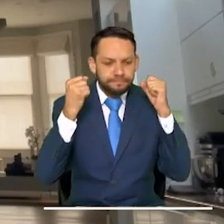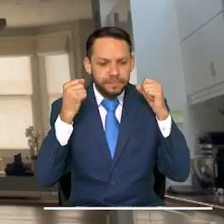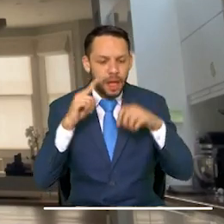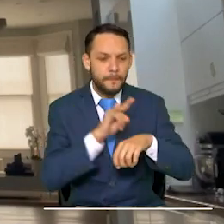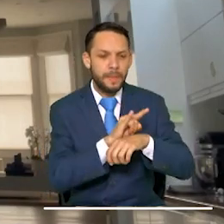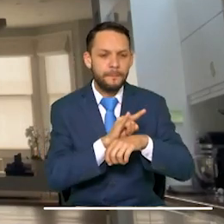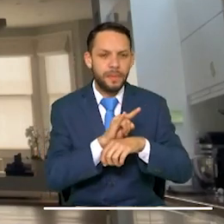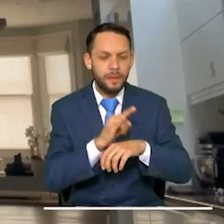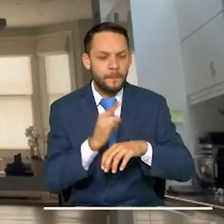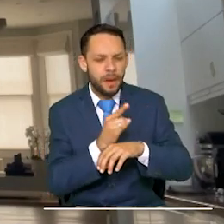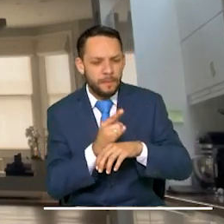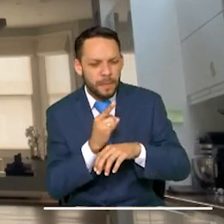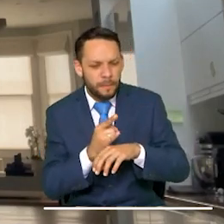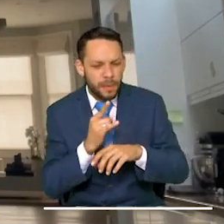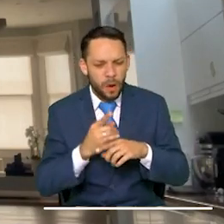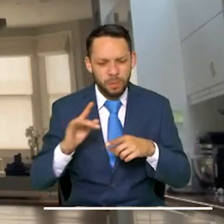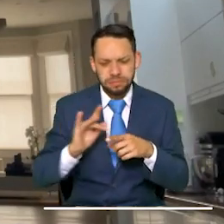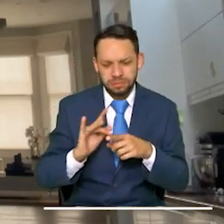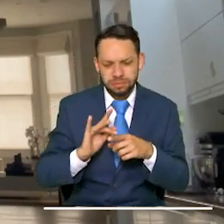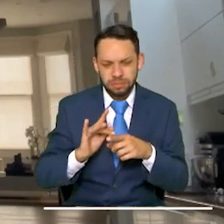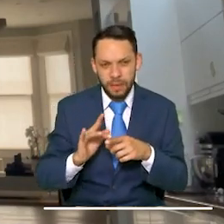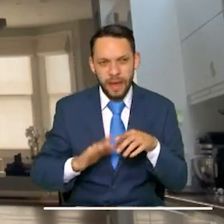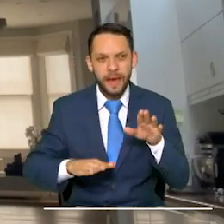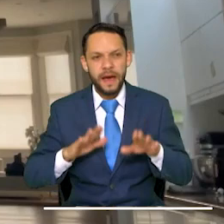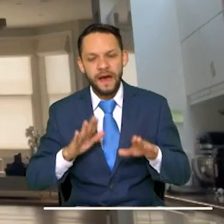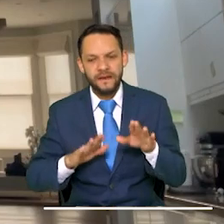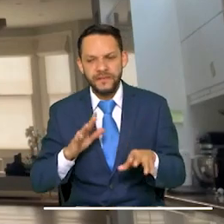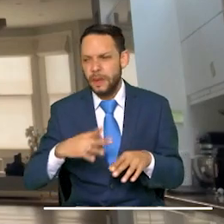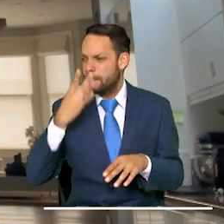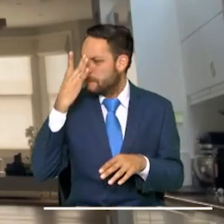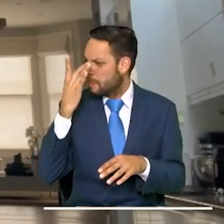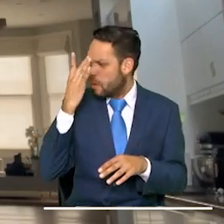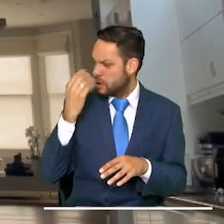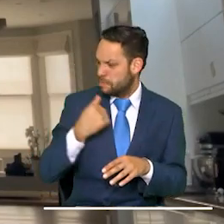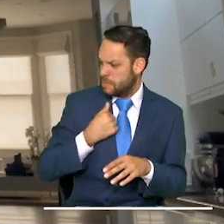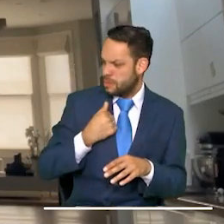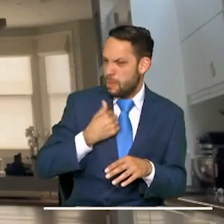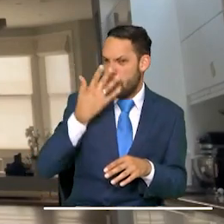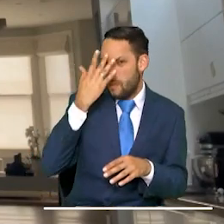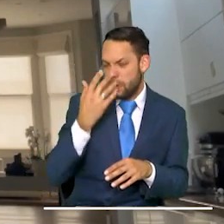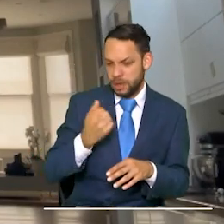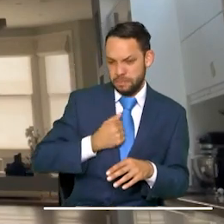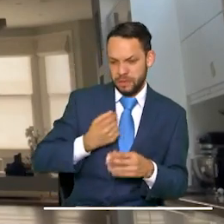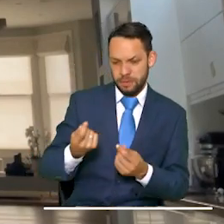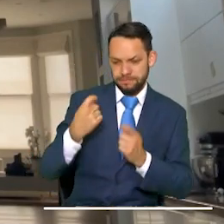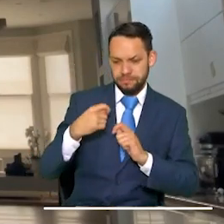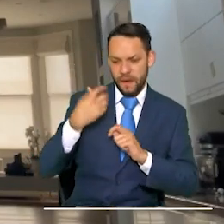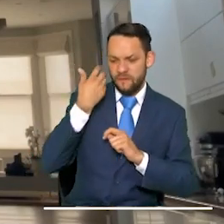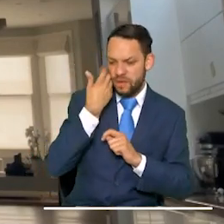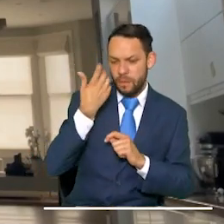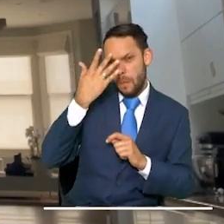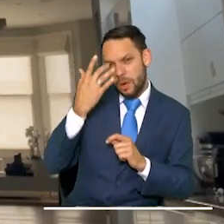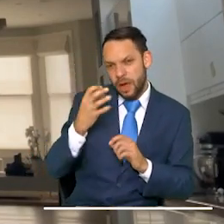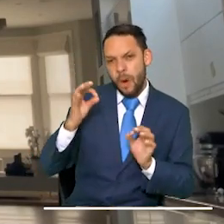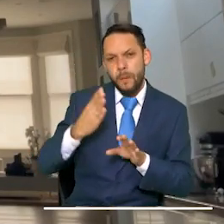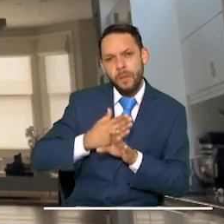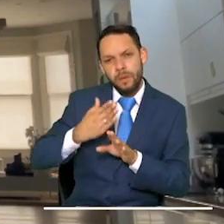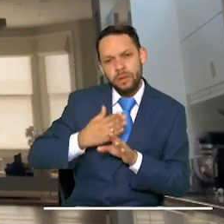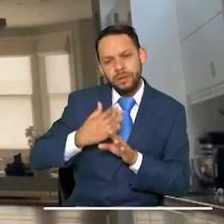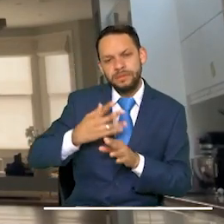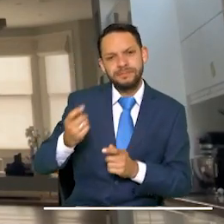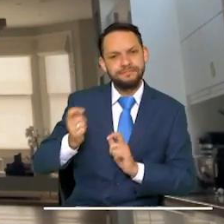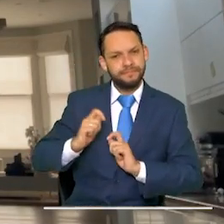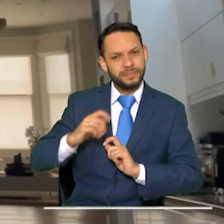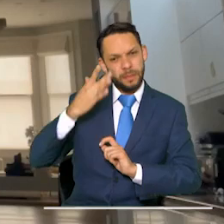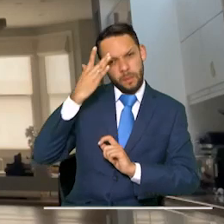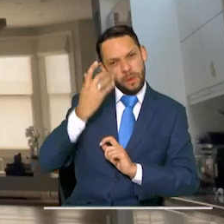repite una y otra vez? Y simplemente me pregunto, ¿por qué me pasa esto a mí? Y no me estoy deteniendo a preguntar,